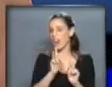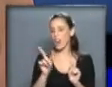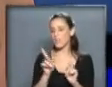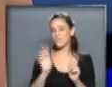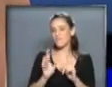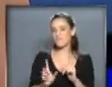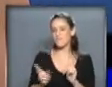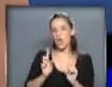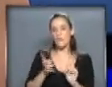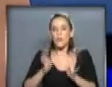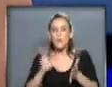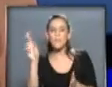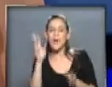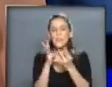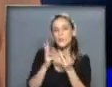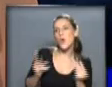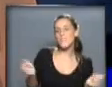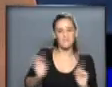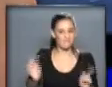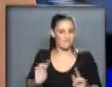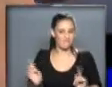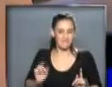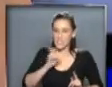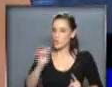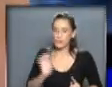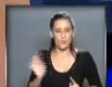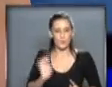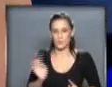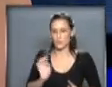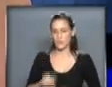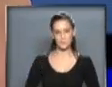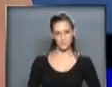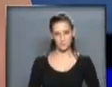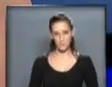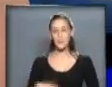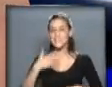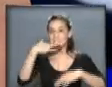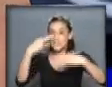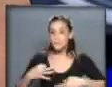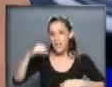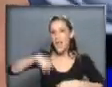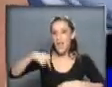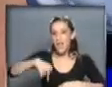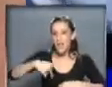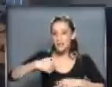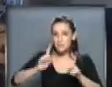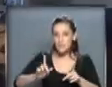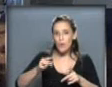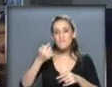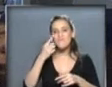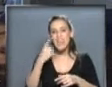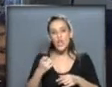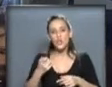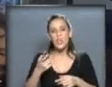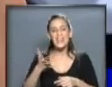femenino, aunque soy mujer, pero no me gusta tanto, y particularmente acá se la vio muy cansada la Tigresa Acuña.